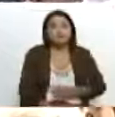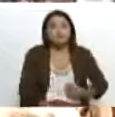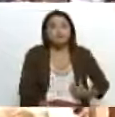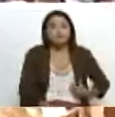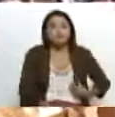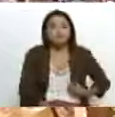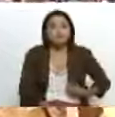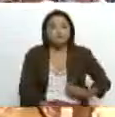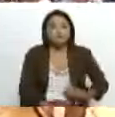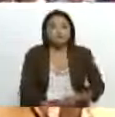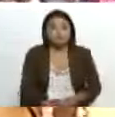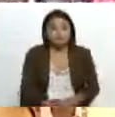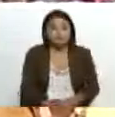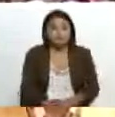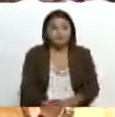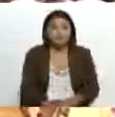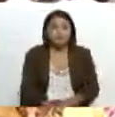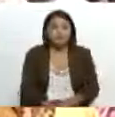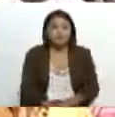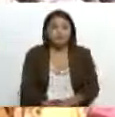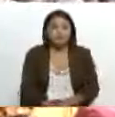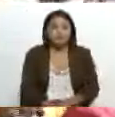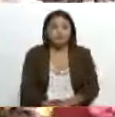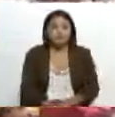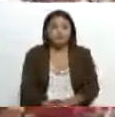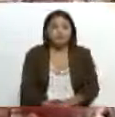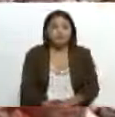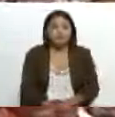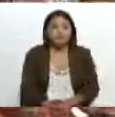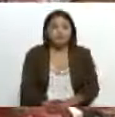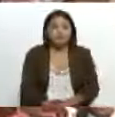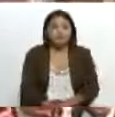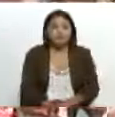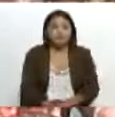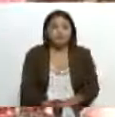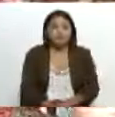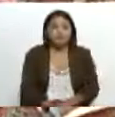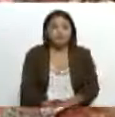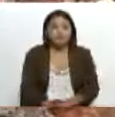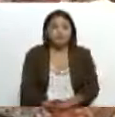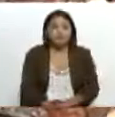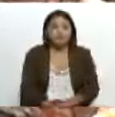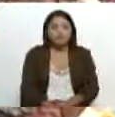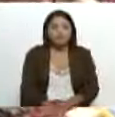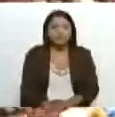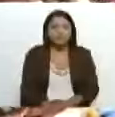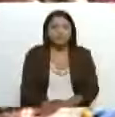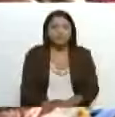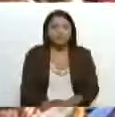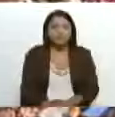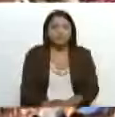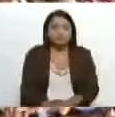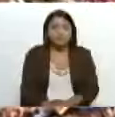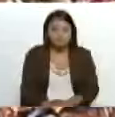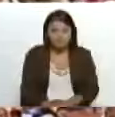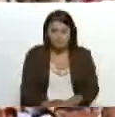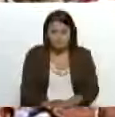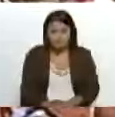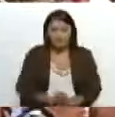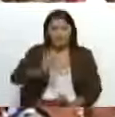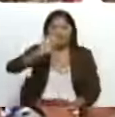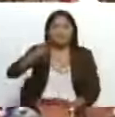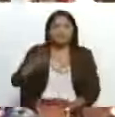Zambi, en Pongo Lucutare, el sol de Venezuela nace en el río Esequibo. El Esequibo